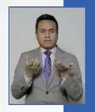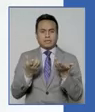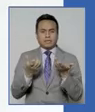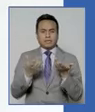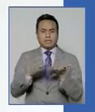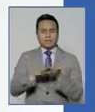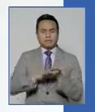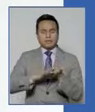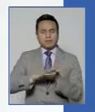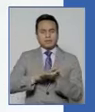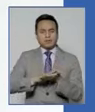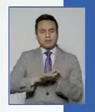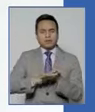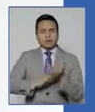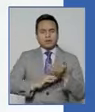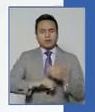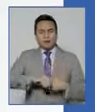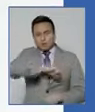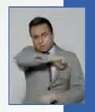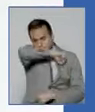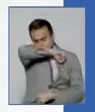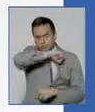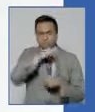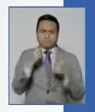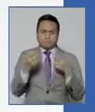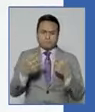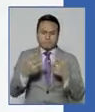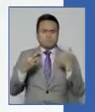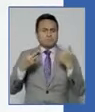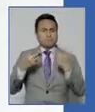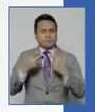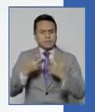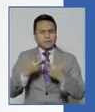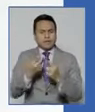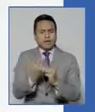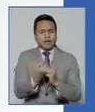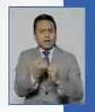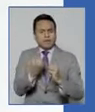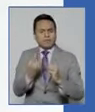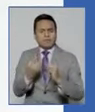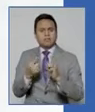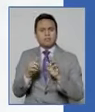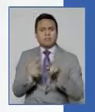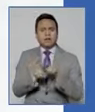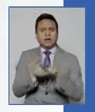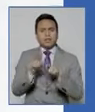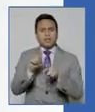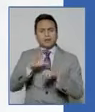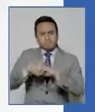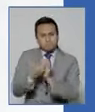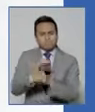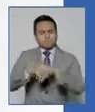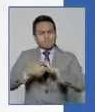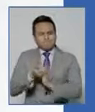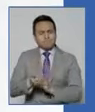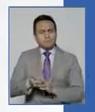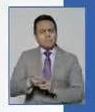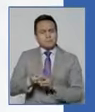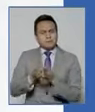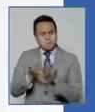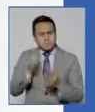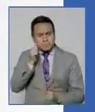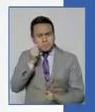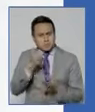taparse al toser la boca con el codo, del aislamiento físico, de lavarse las manos frecuentemente.